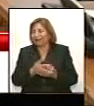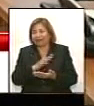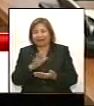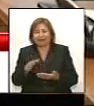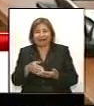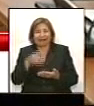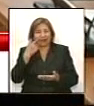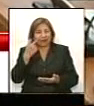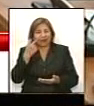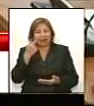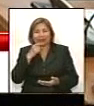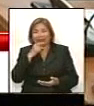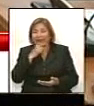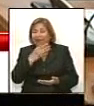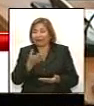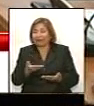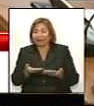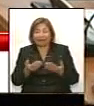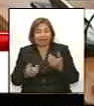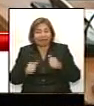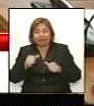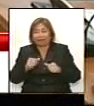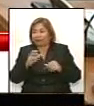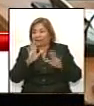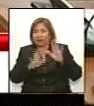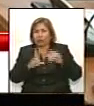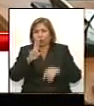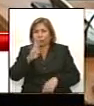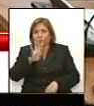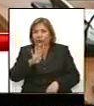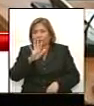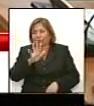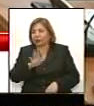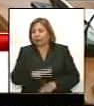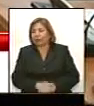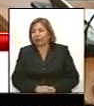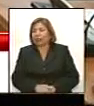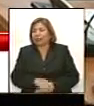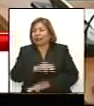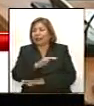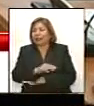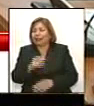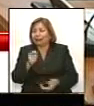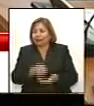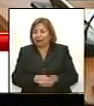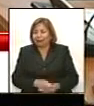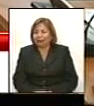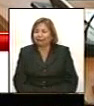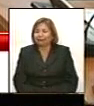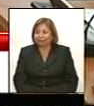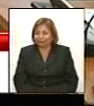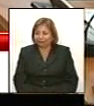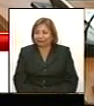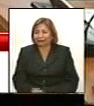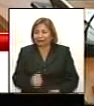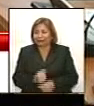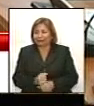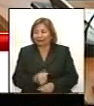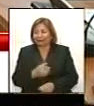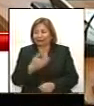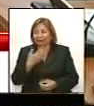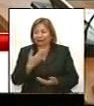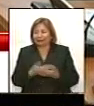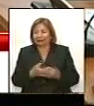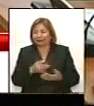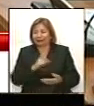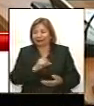y todos los presentes y siendo las 12:45 levantamos la presente sesión de la mesa de trabajo, que ya